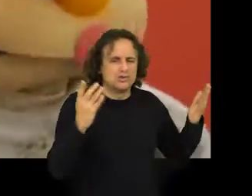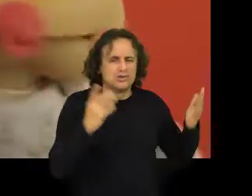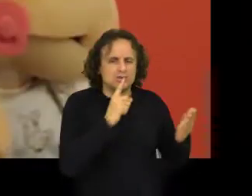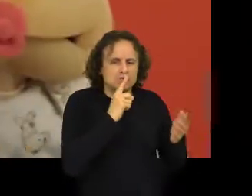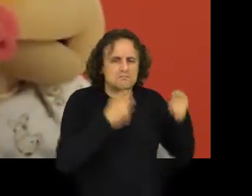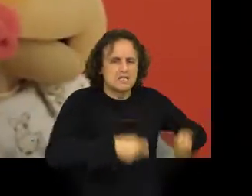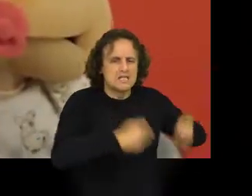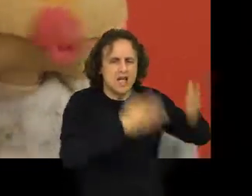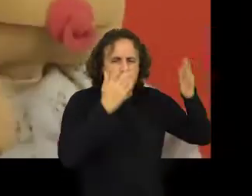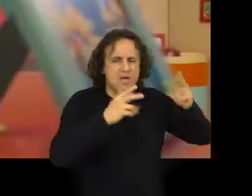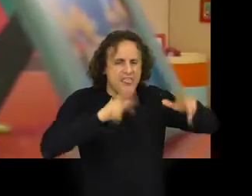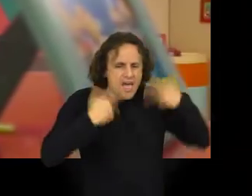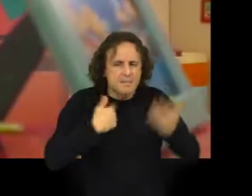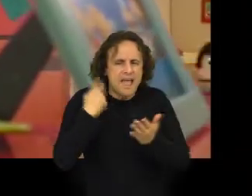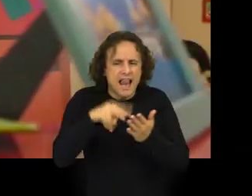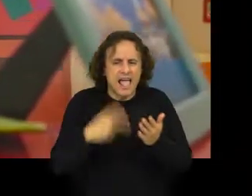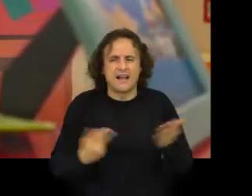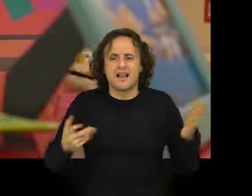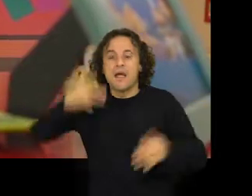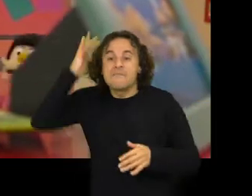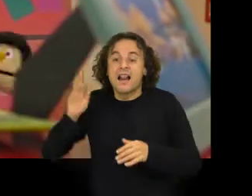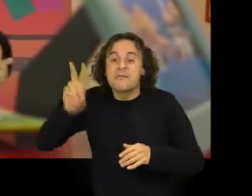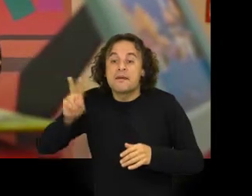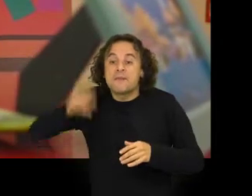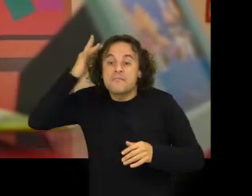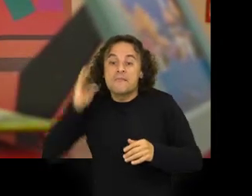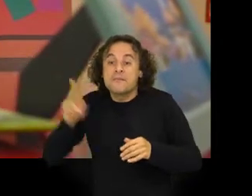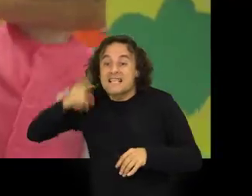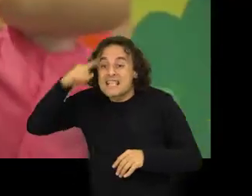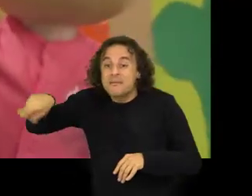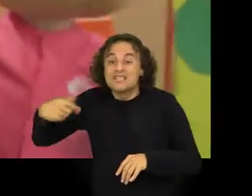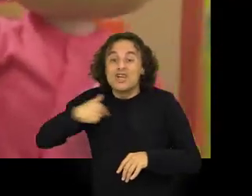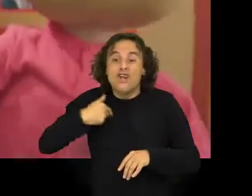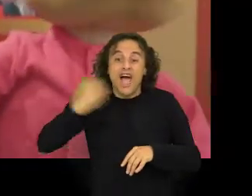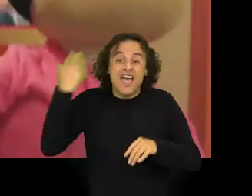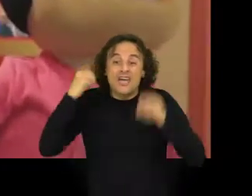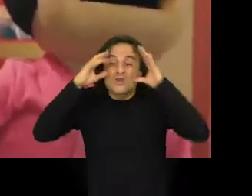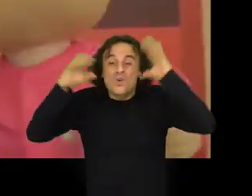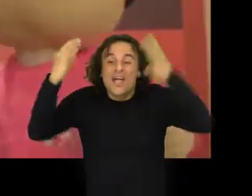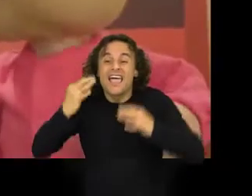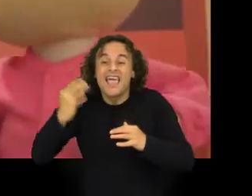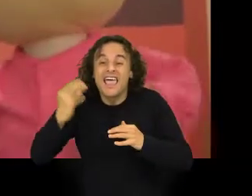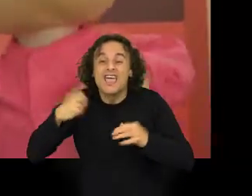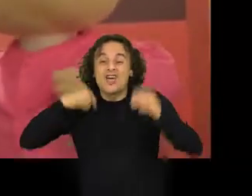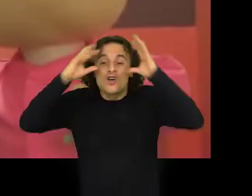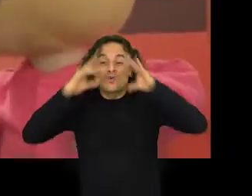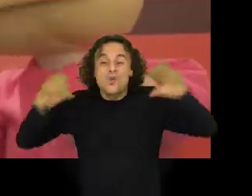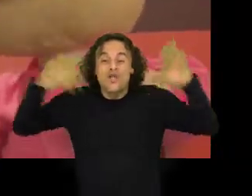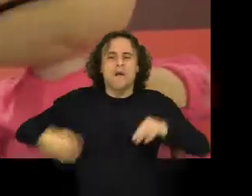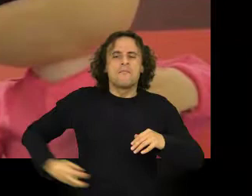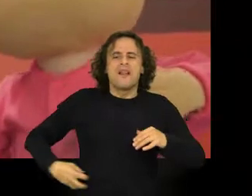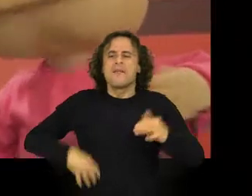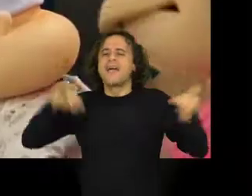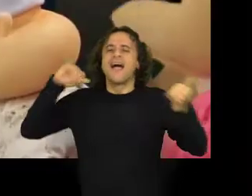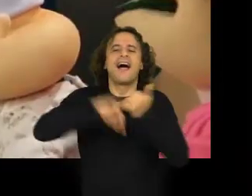Ay, cala pesado de Isabeler, faise. Pili, sabe lo que soñei onde? Soñei que